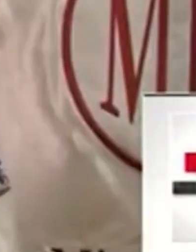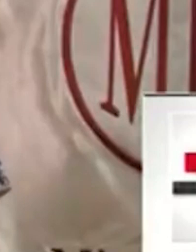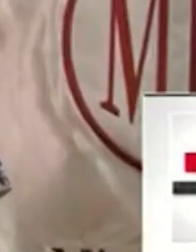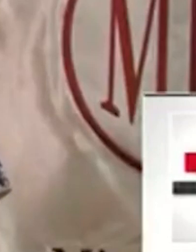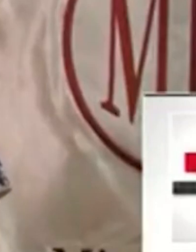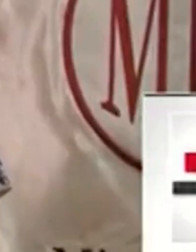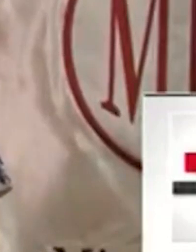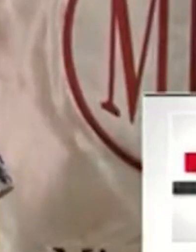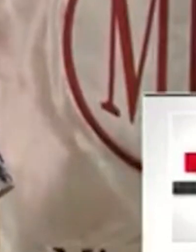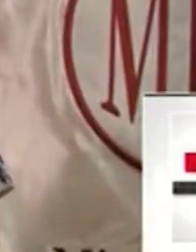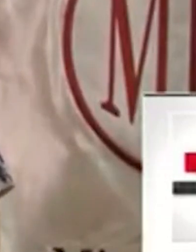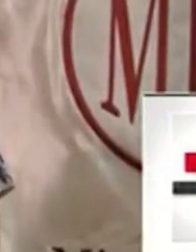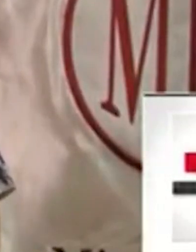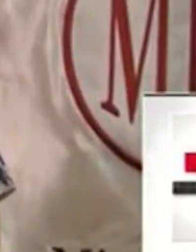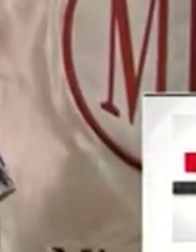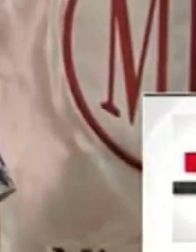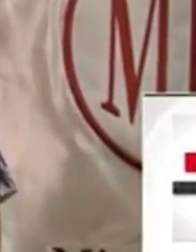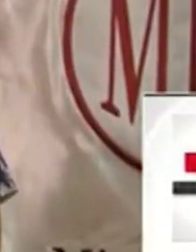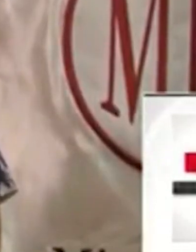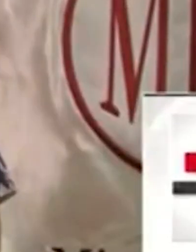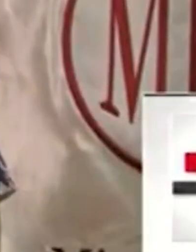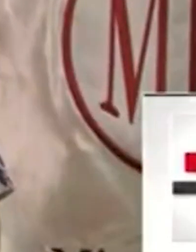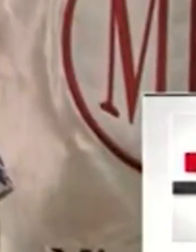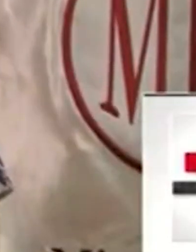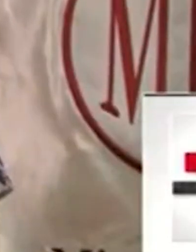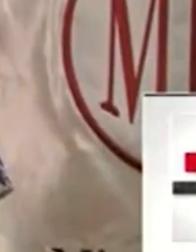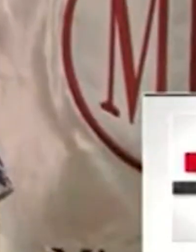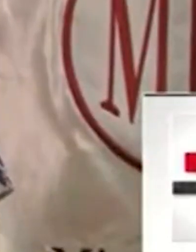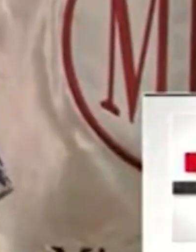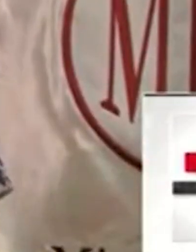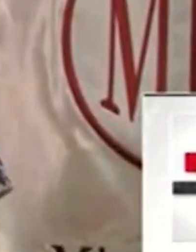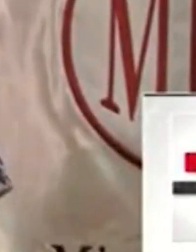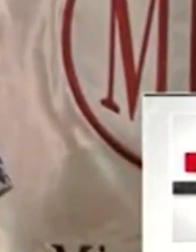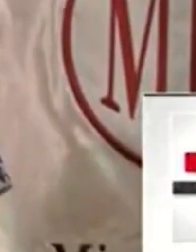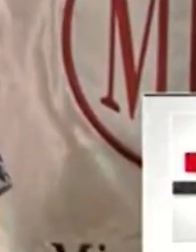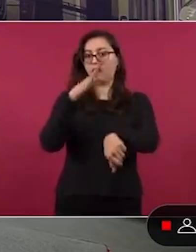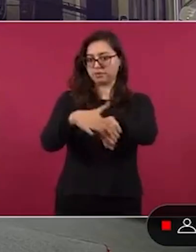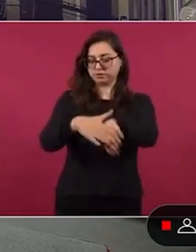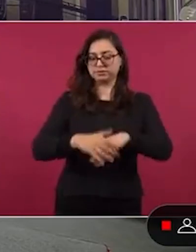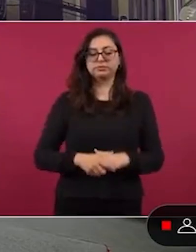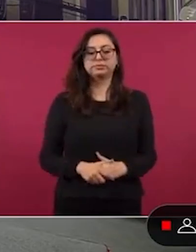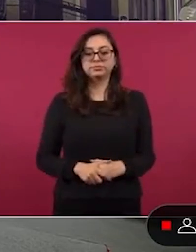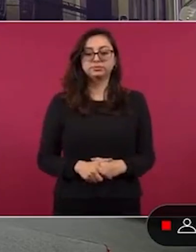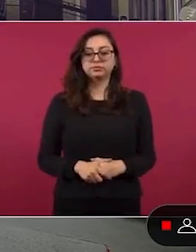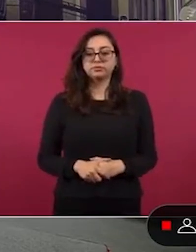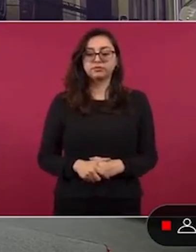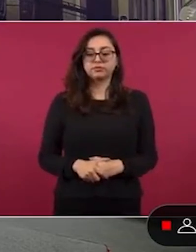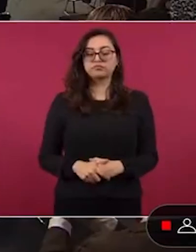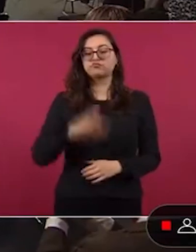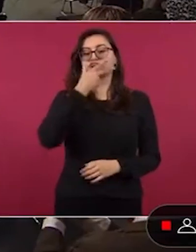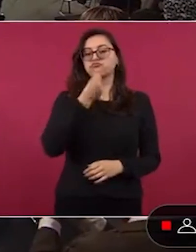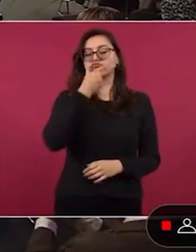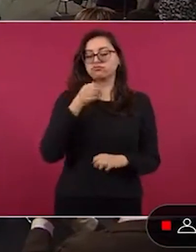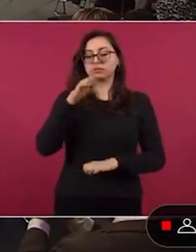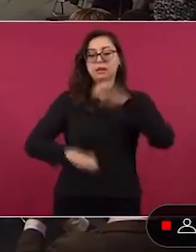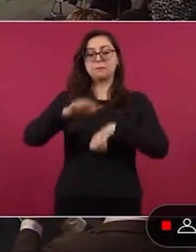declarado persona non grata al embajador de México en el Perú, Pablo Monroy Conesa. El embajador Pablo Monroy,